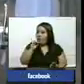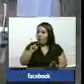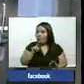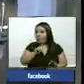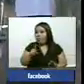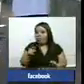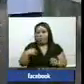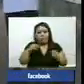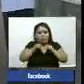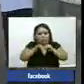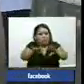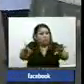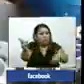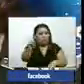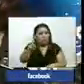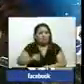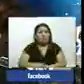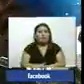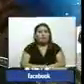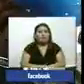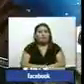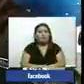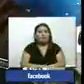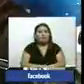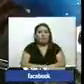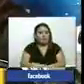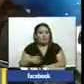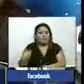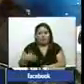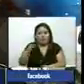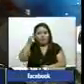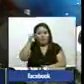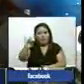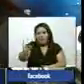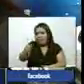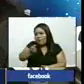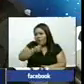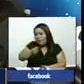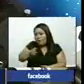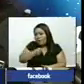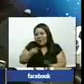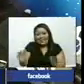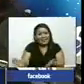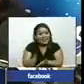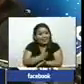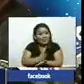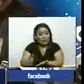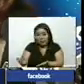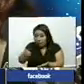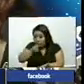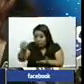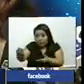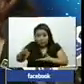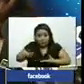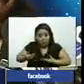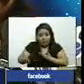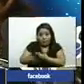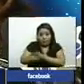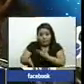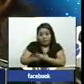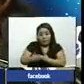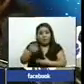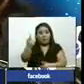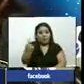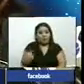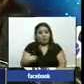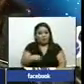una epidemia. Nosotros no tenemos informes, no tenemos ningún informe ni reporte. Los